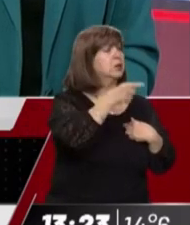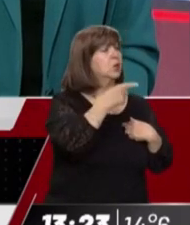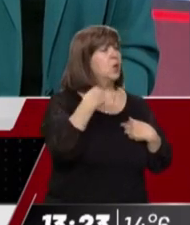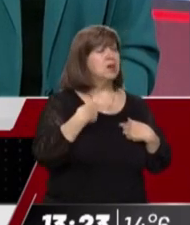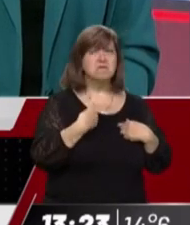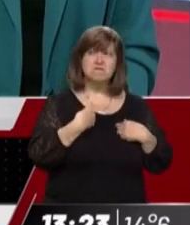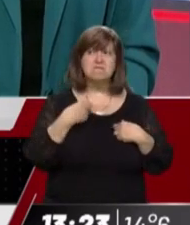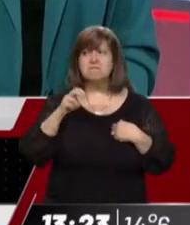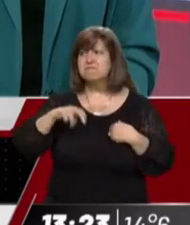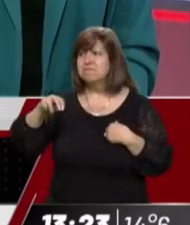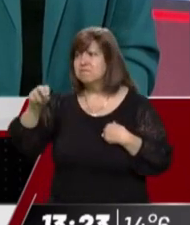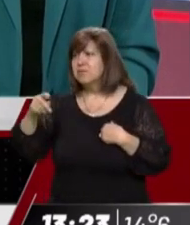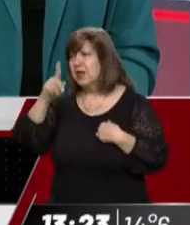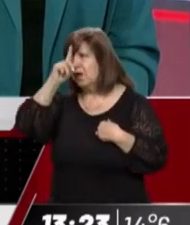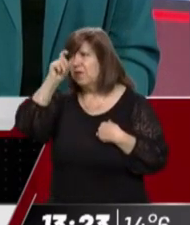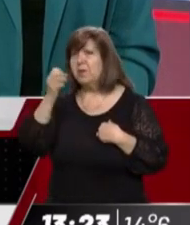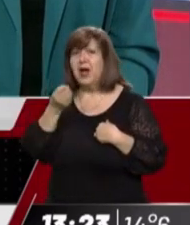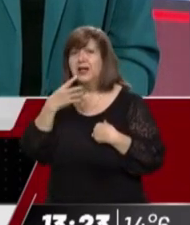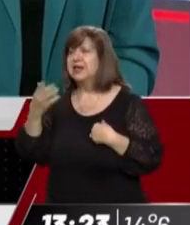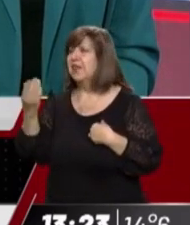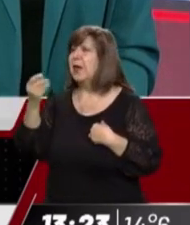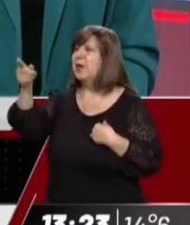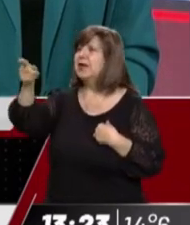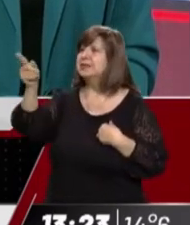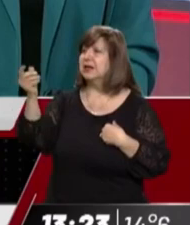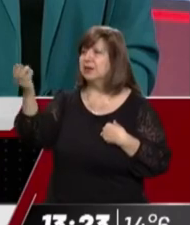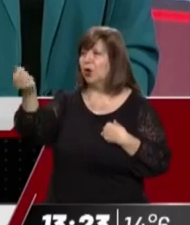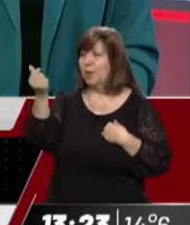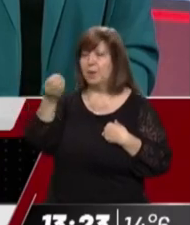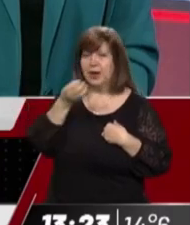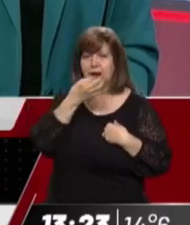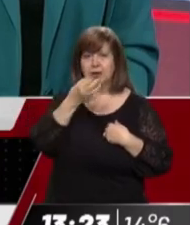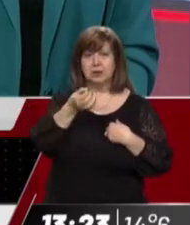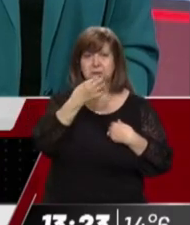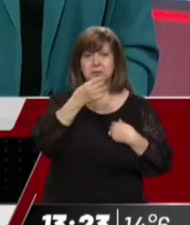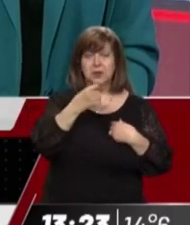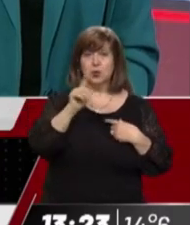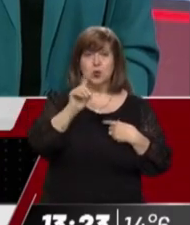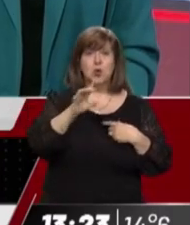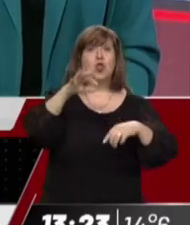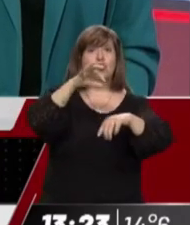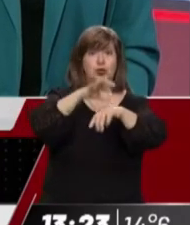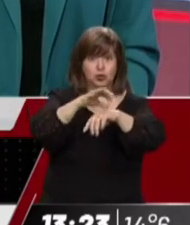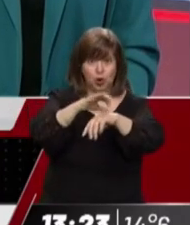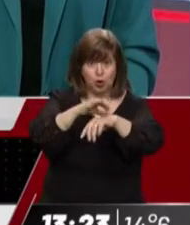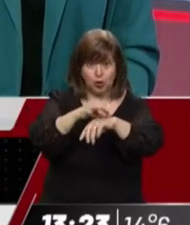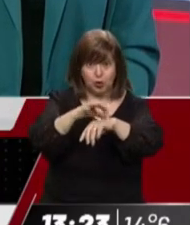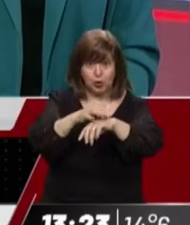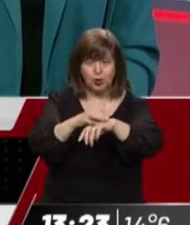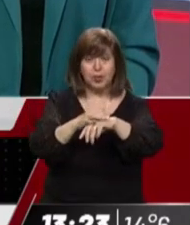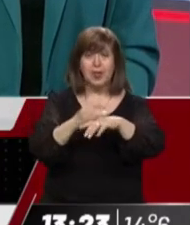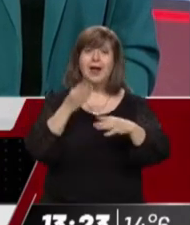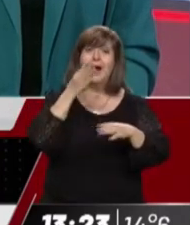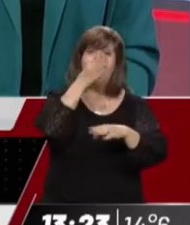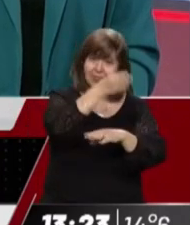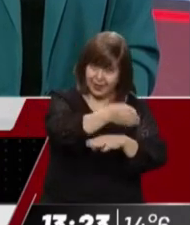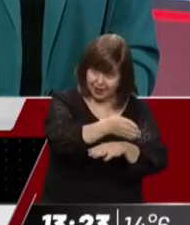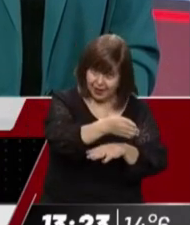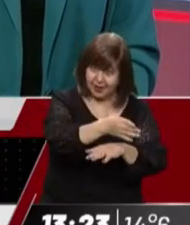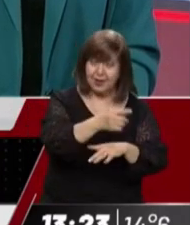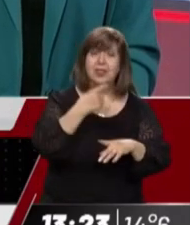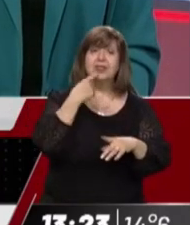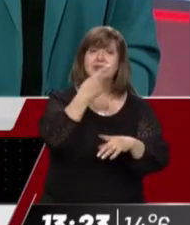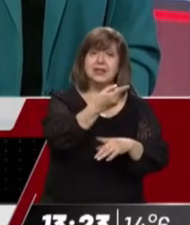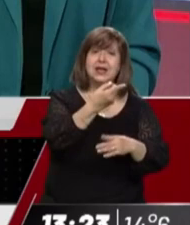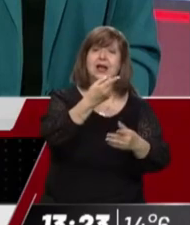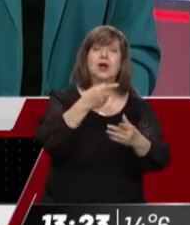automedican. Eso debe ser seguido por un profesional, la dosis, el tipo de medicación, porque después se termina convirtiendo también en un problema de adicción. No,